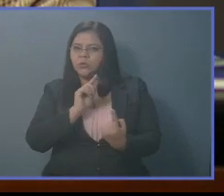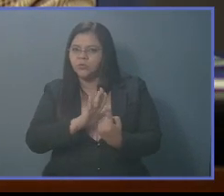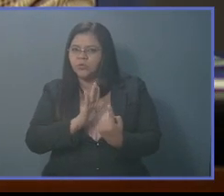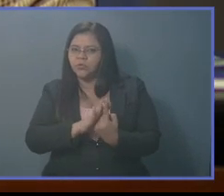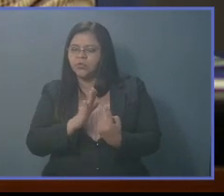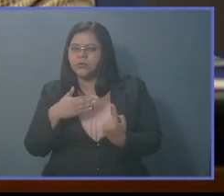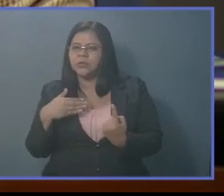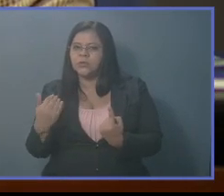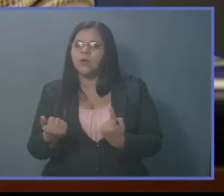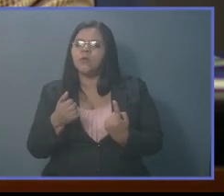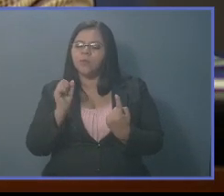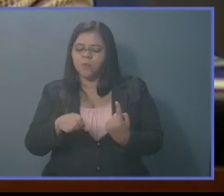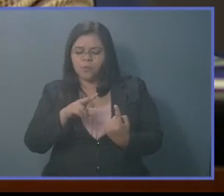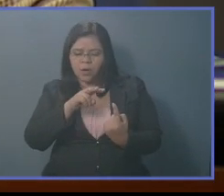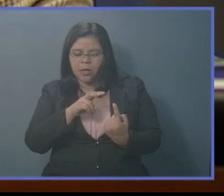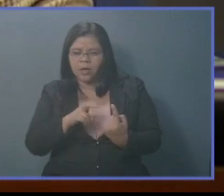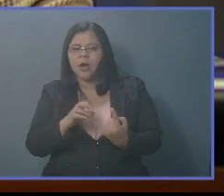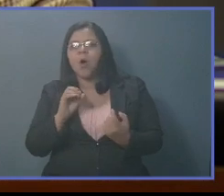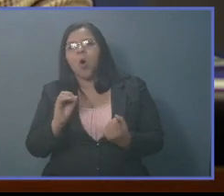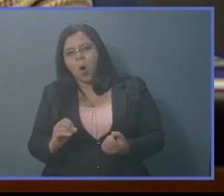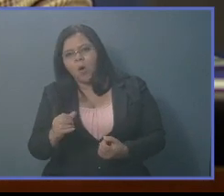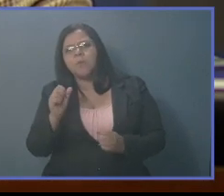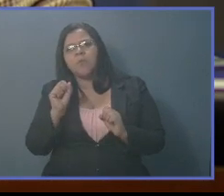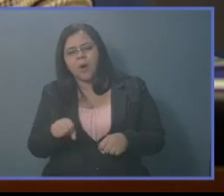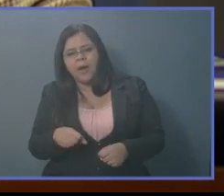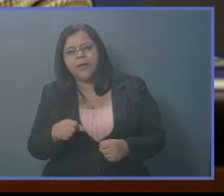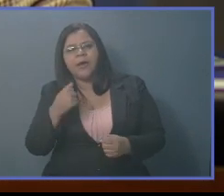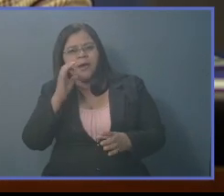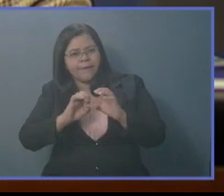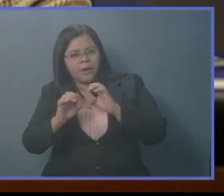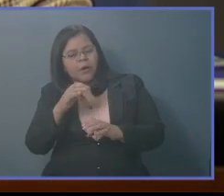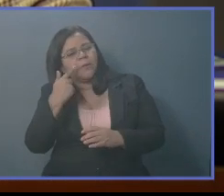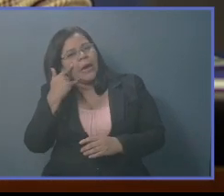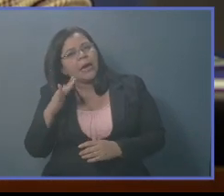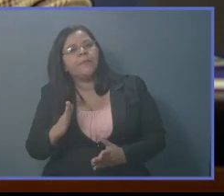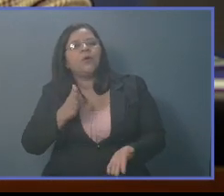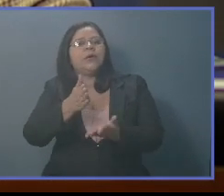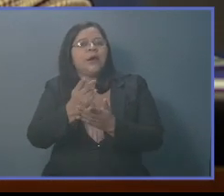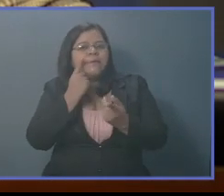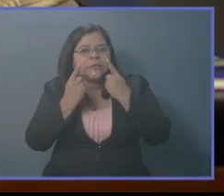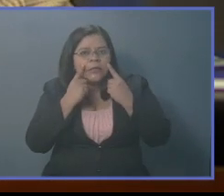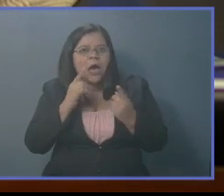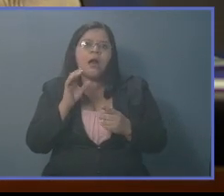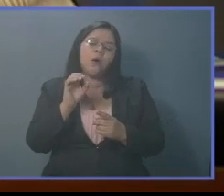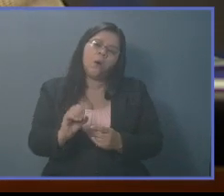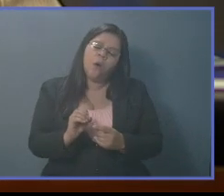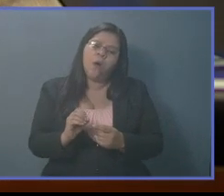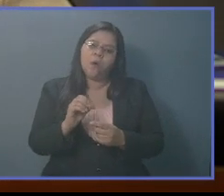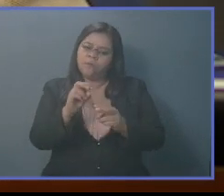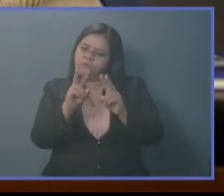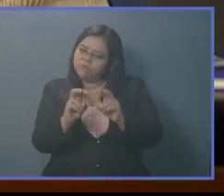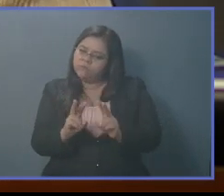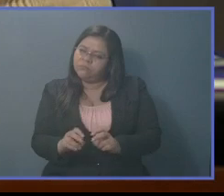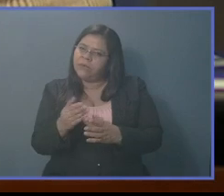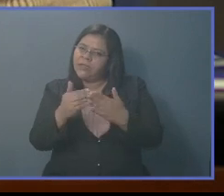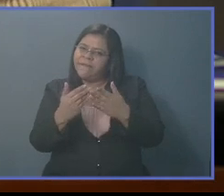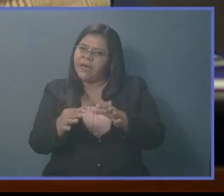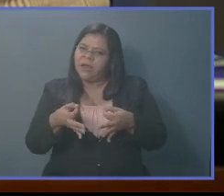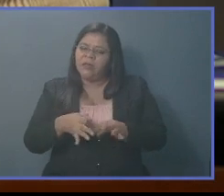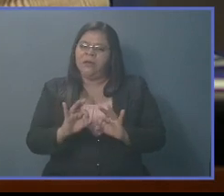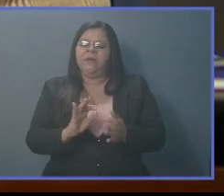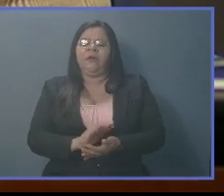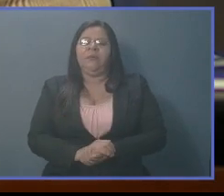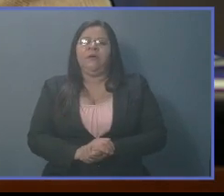Este puede realizarse a través de visitas, llamadas telefónicas y otros que permitan la evaluación del individuo.